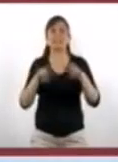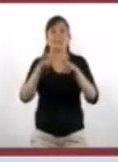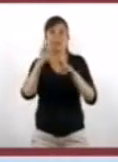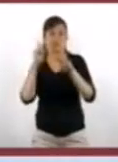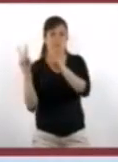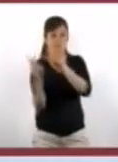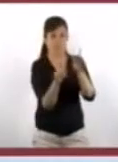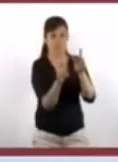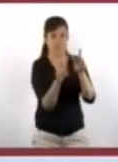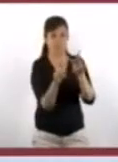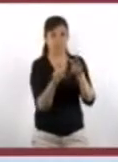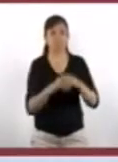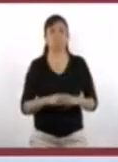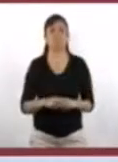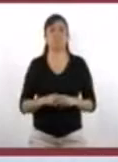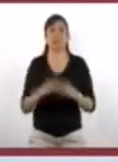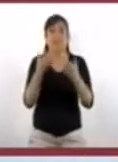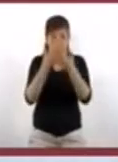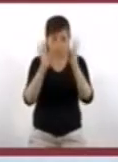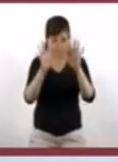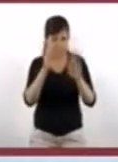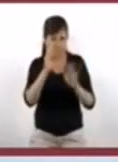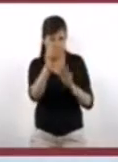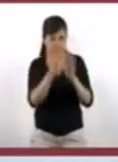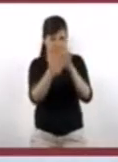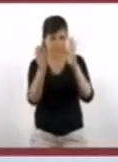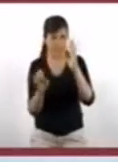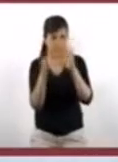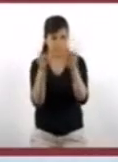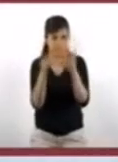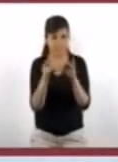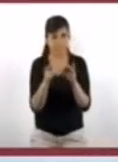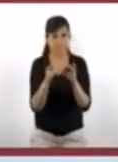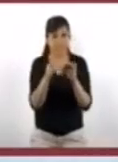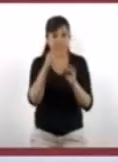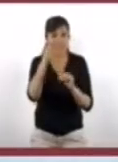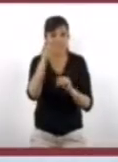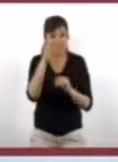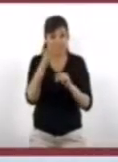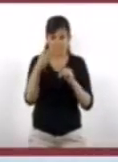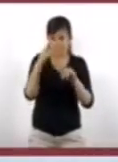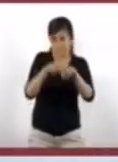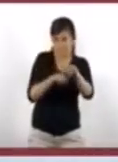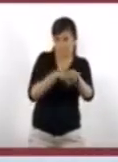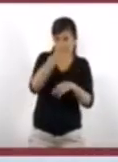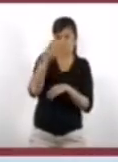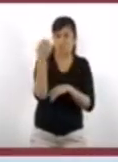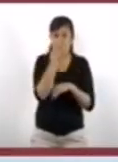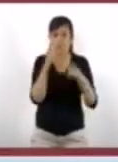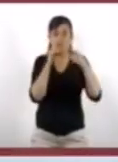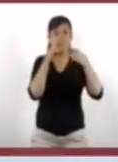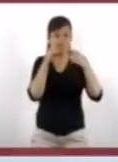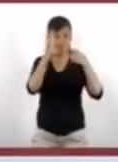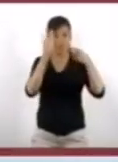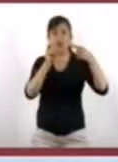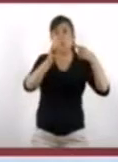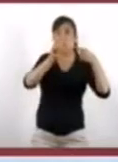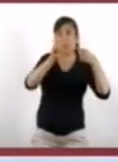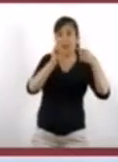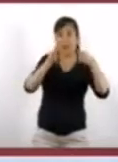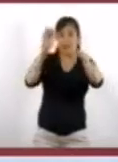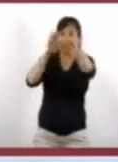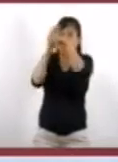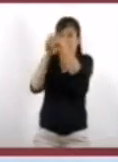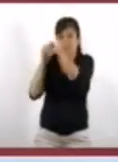este símbolo. Veamos un ejemplo. A lo largo del ciclo escolar, Rubén obtuvo las